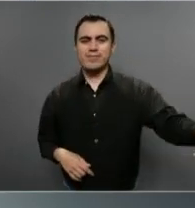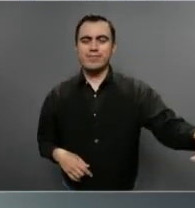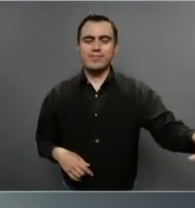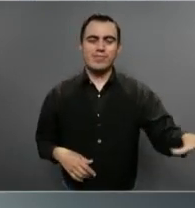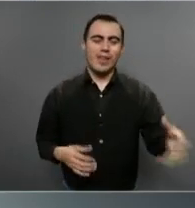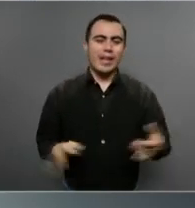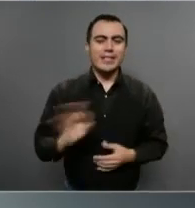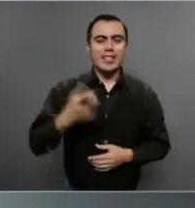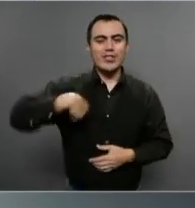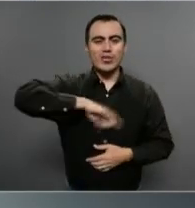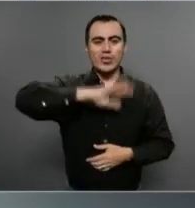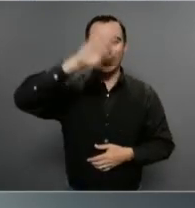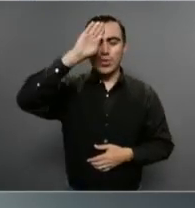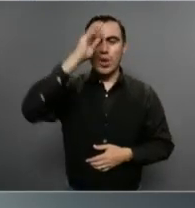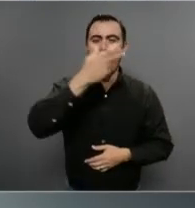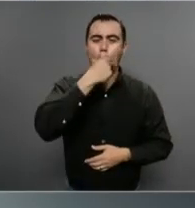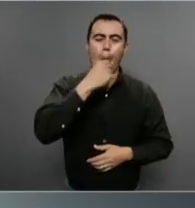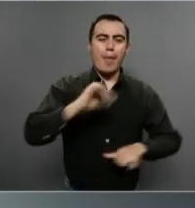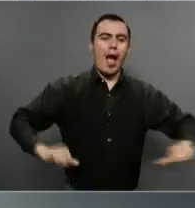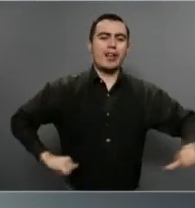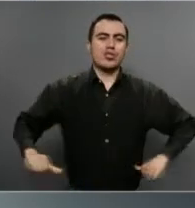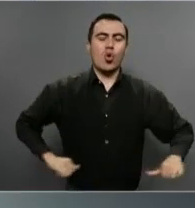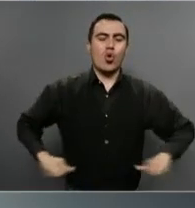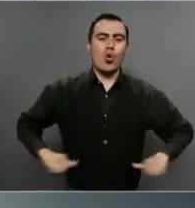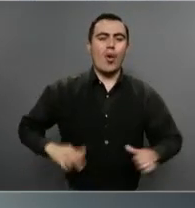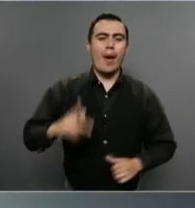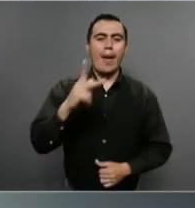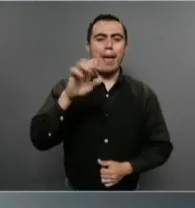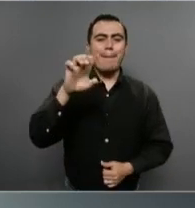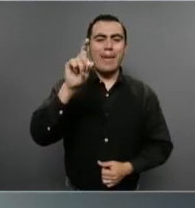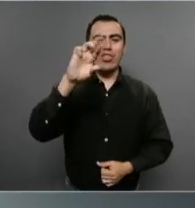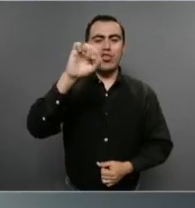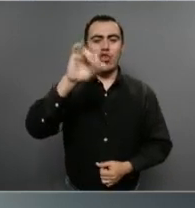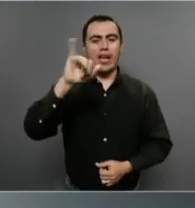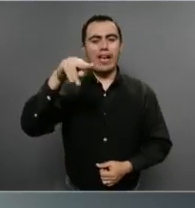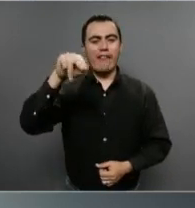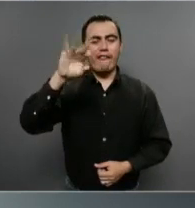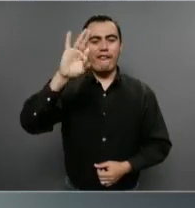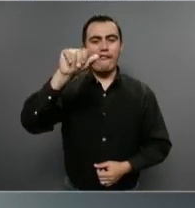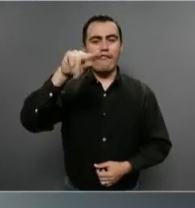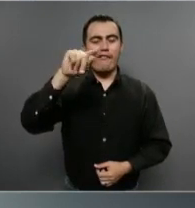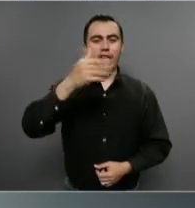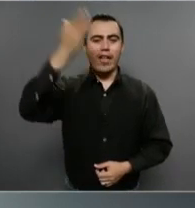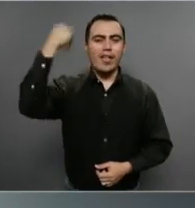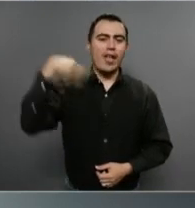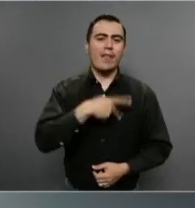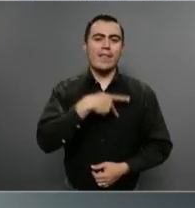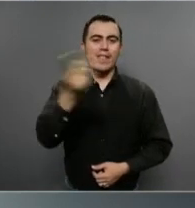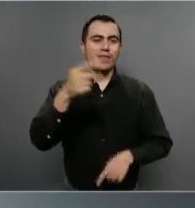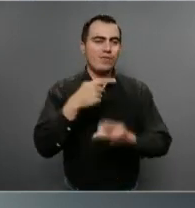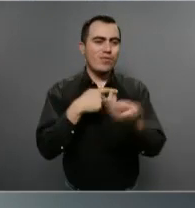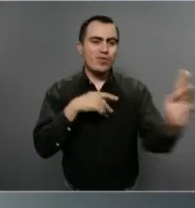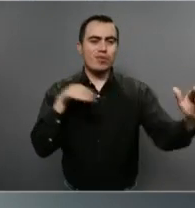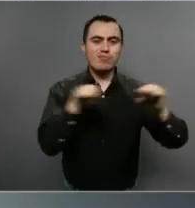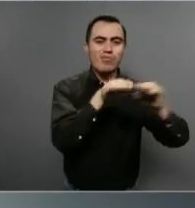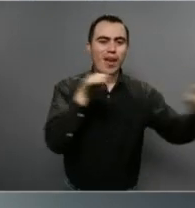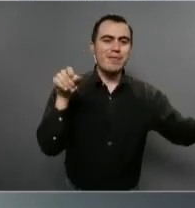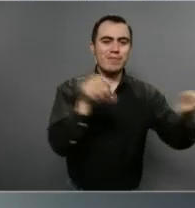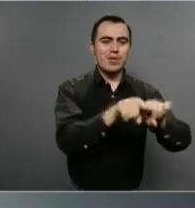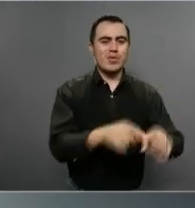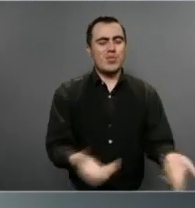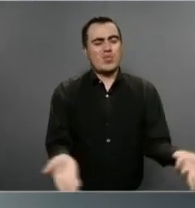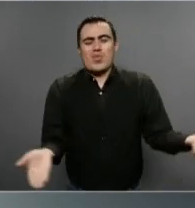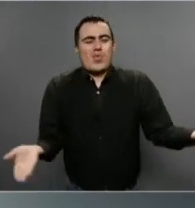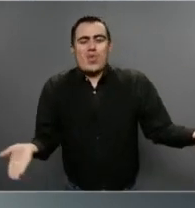Infante? ¿O todos son malos como los que roban, no? O sea, yo creo que ahí hay un elemento delicado. Y fíjate